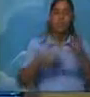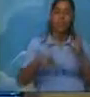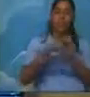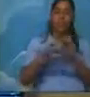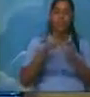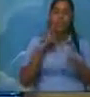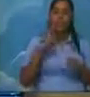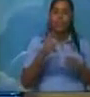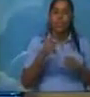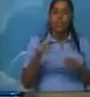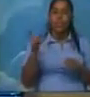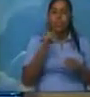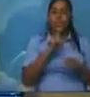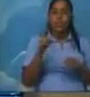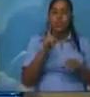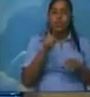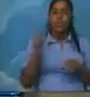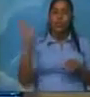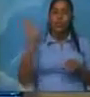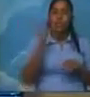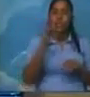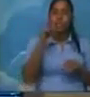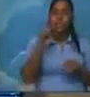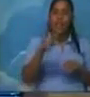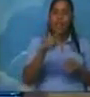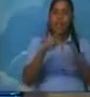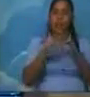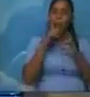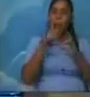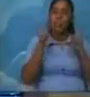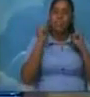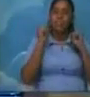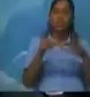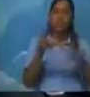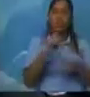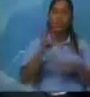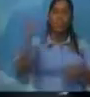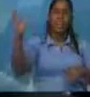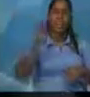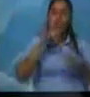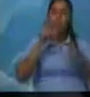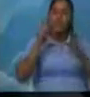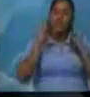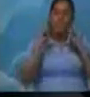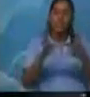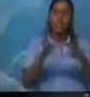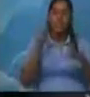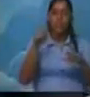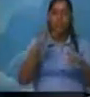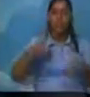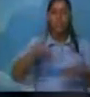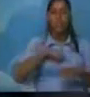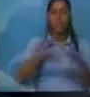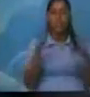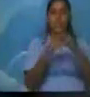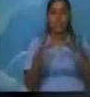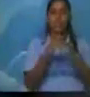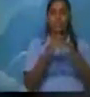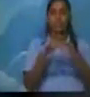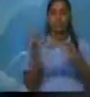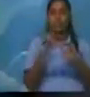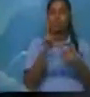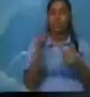cielito no traeremos anatema nuestra casa no traemos cas no Nos